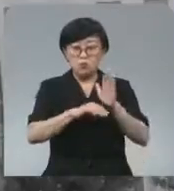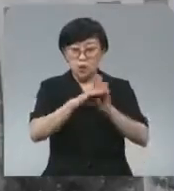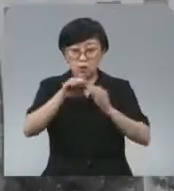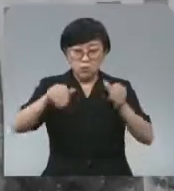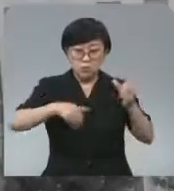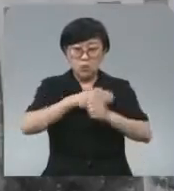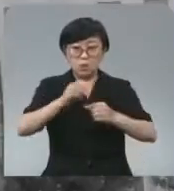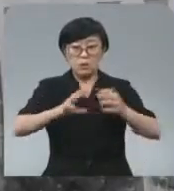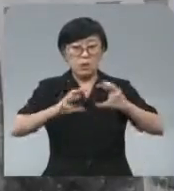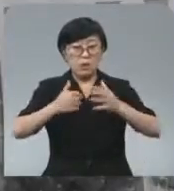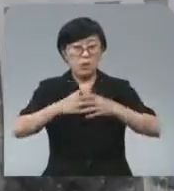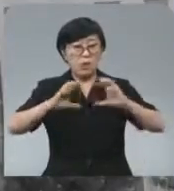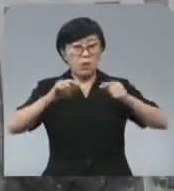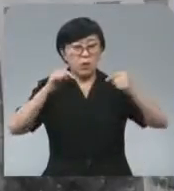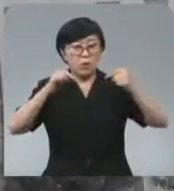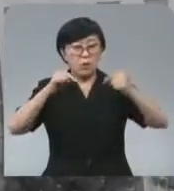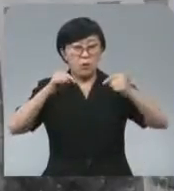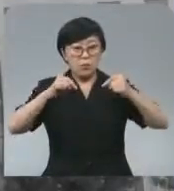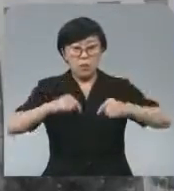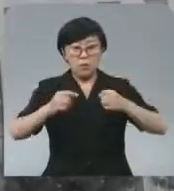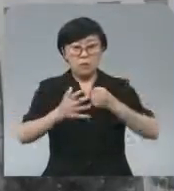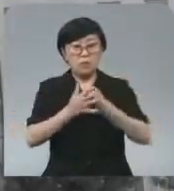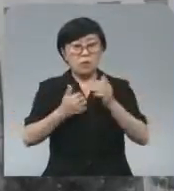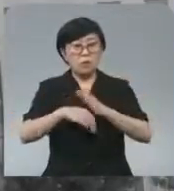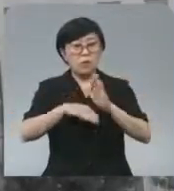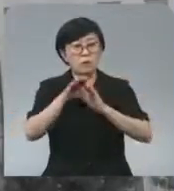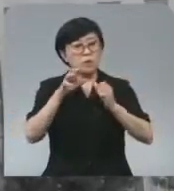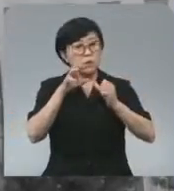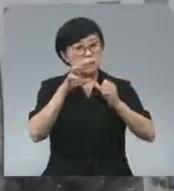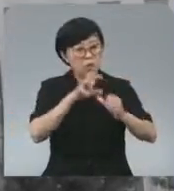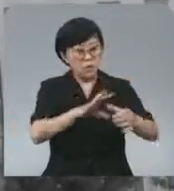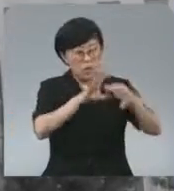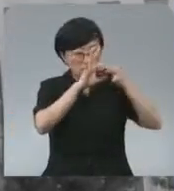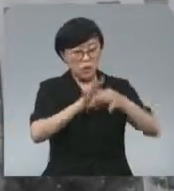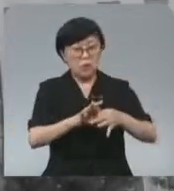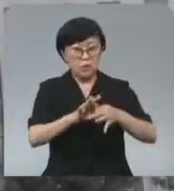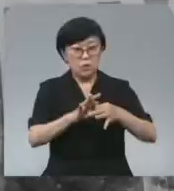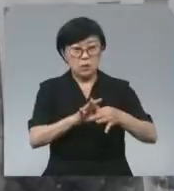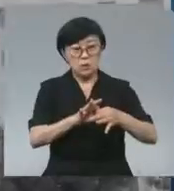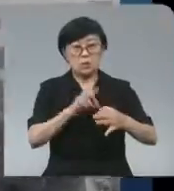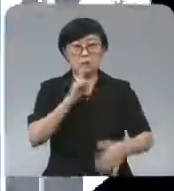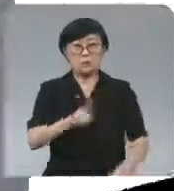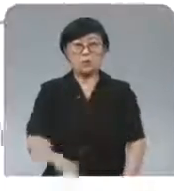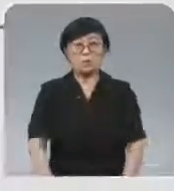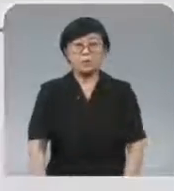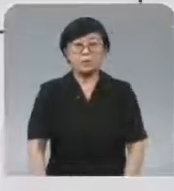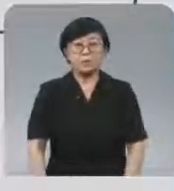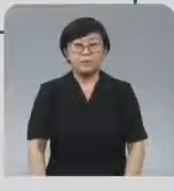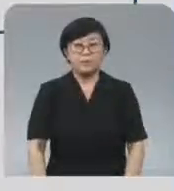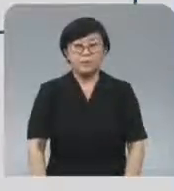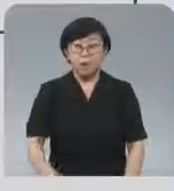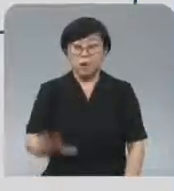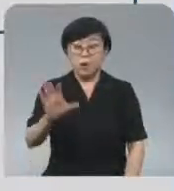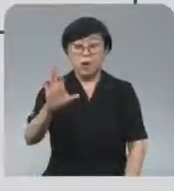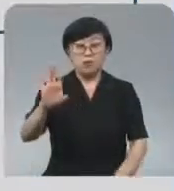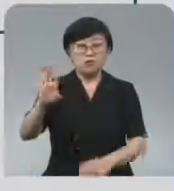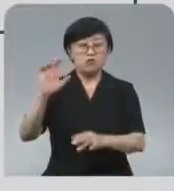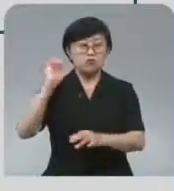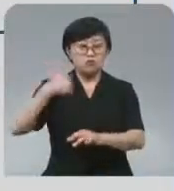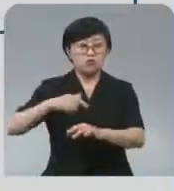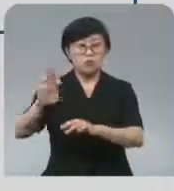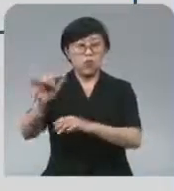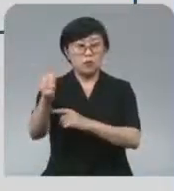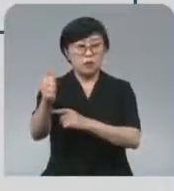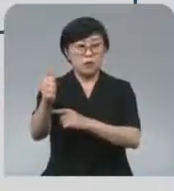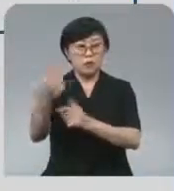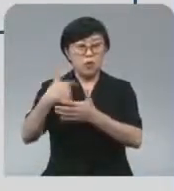departamento de estado estadounidense declaró en una entrevista con abc y que tanto washington como naciones unidas y los países vecinos de corea